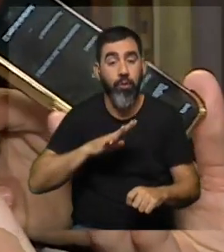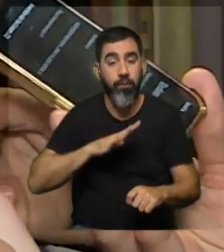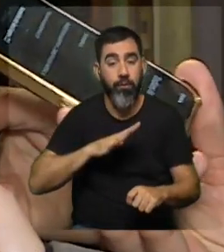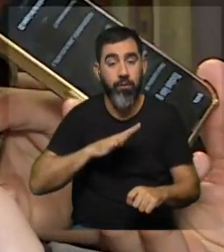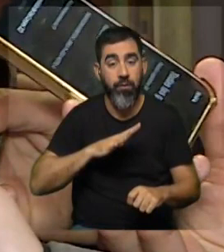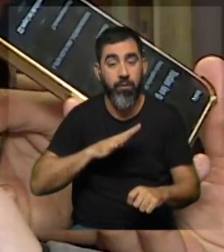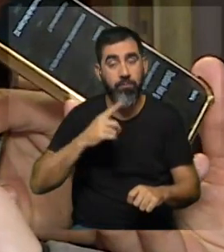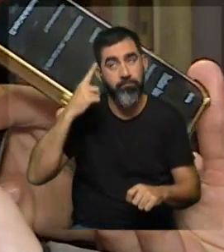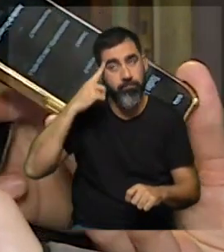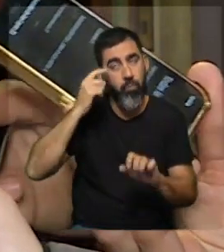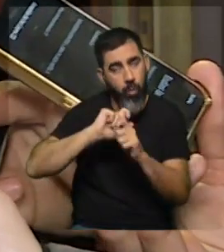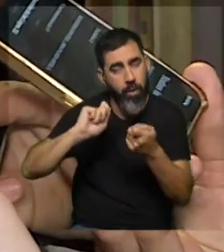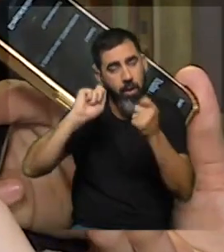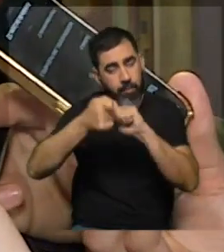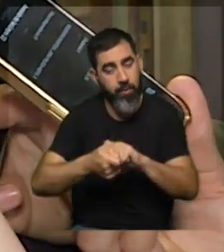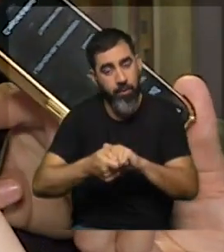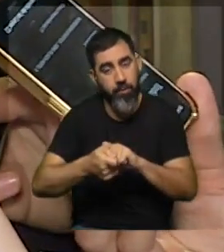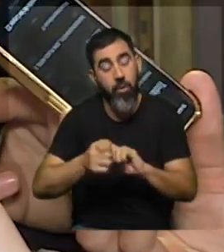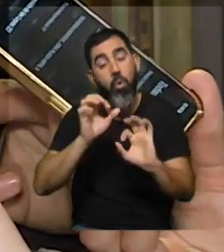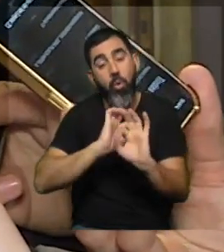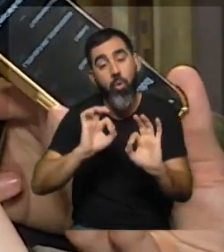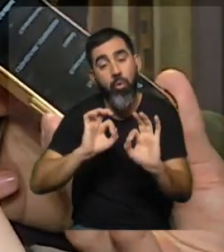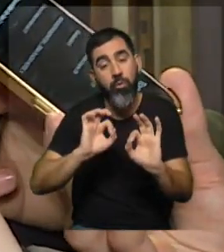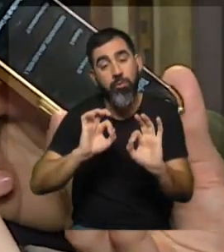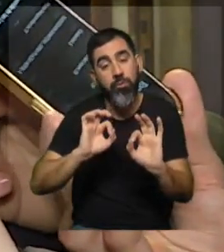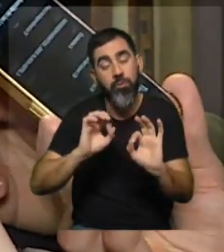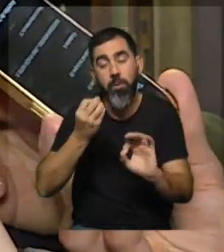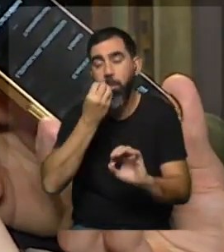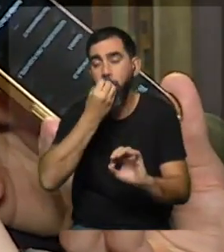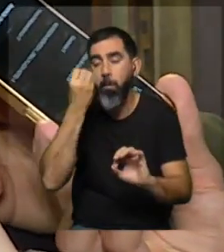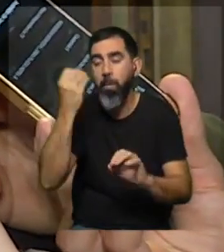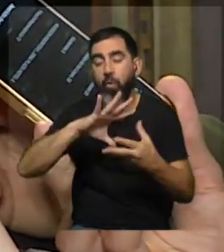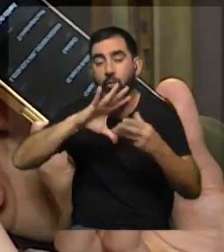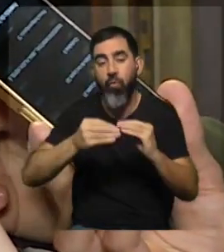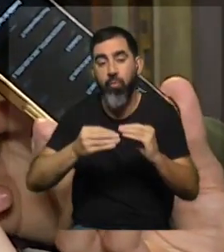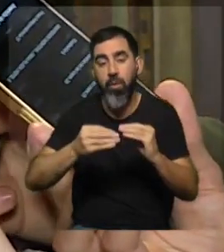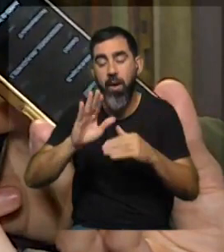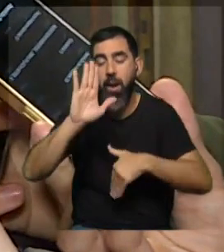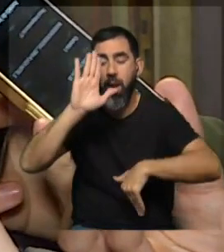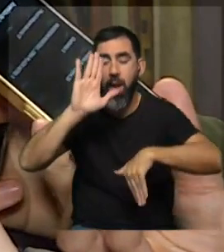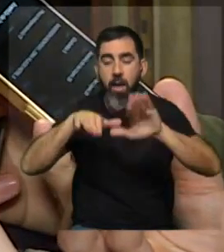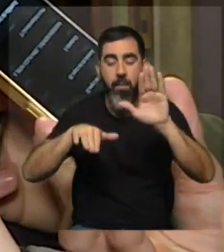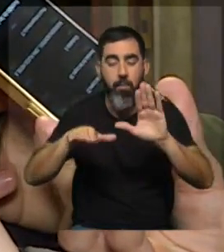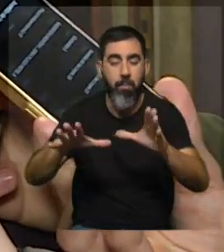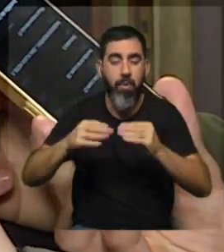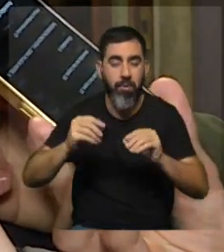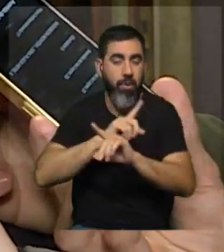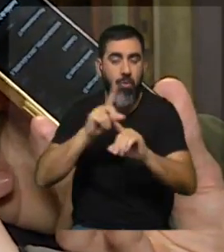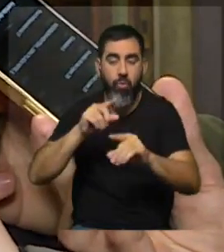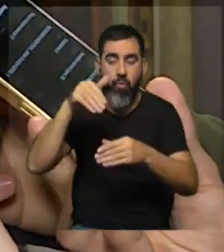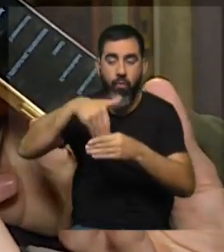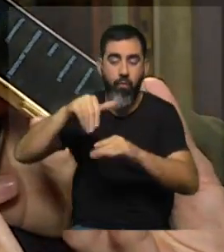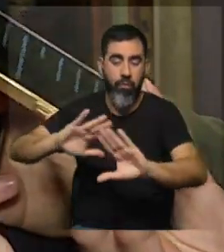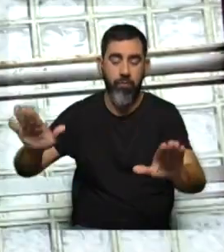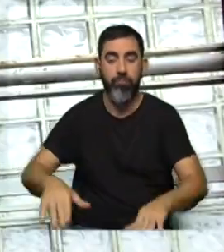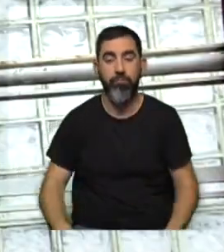condiciones de recapacitar y eventualmente tal vez al tomar el mejor camino que es el de la mayoría de no ir por ese